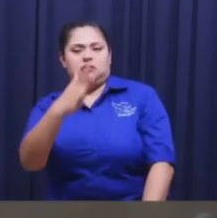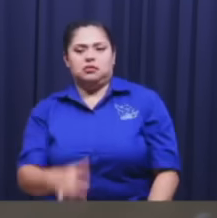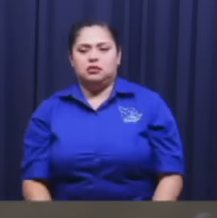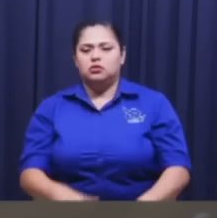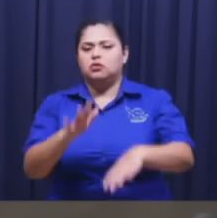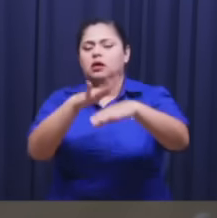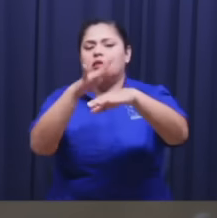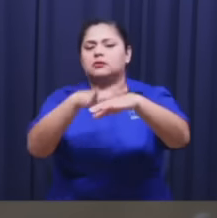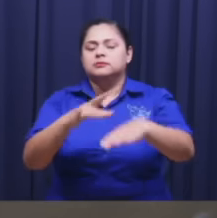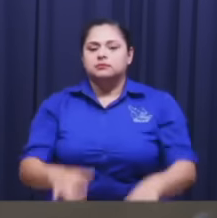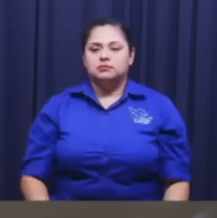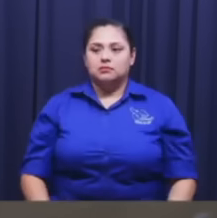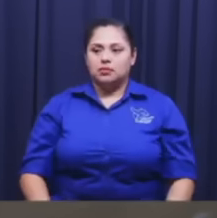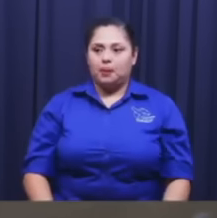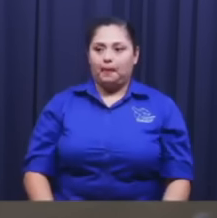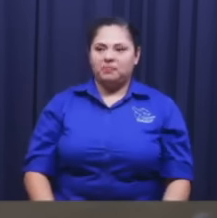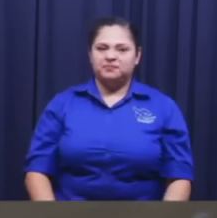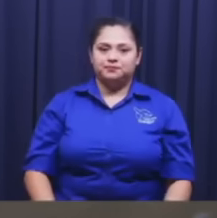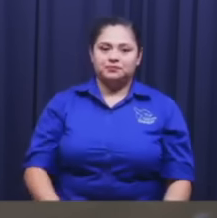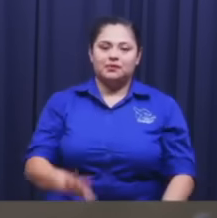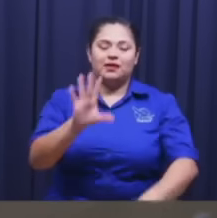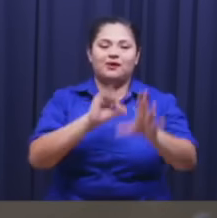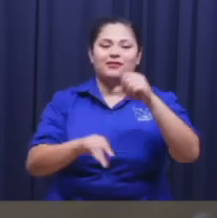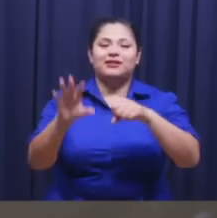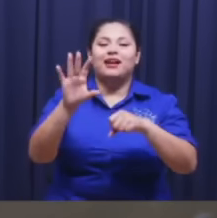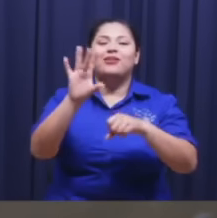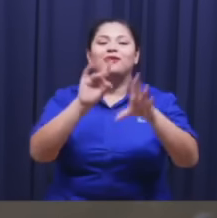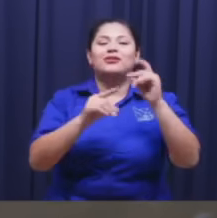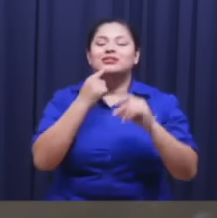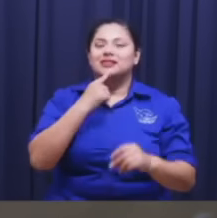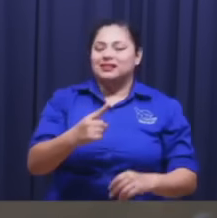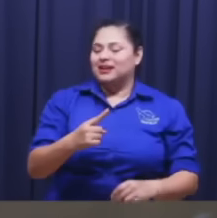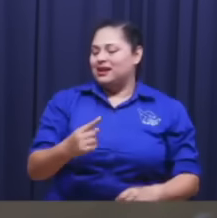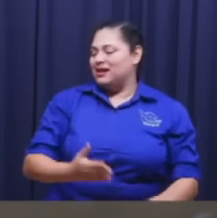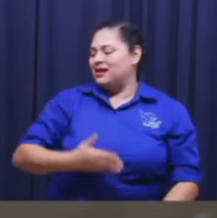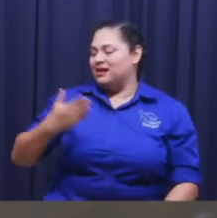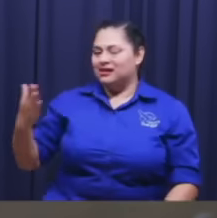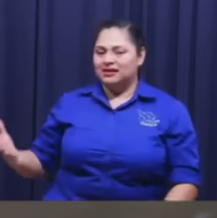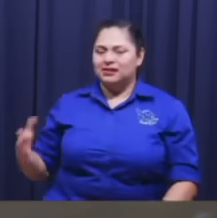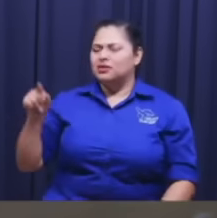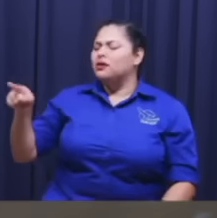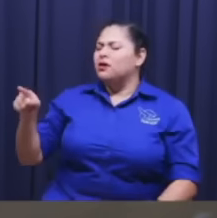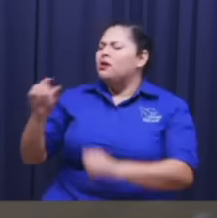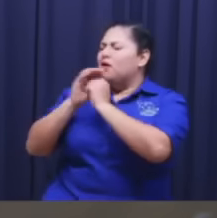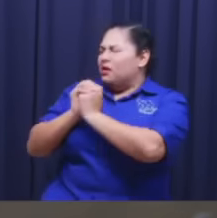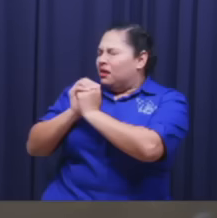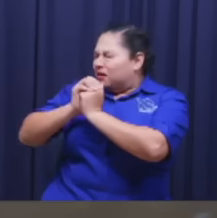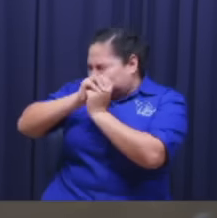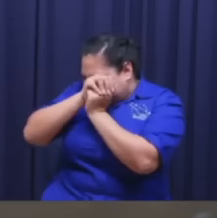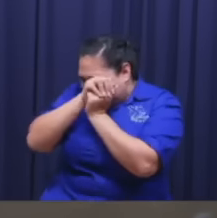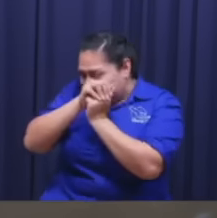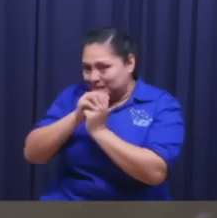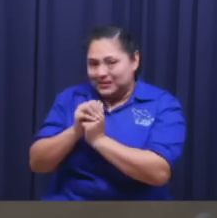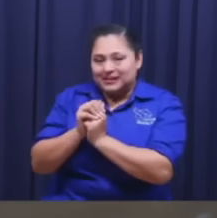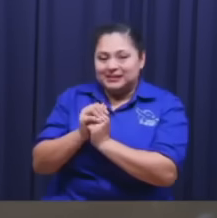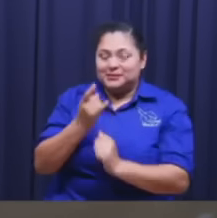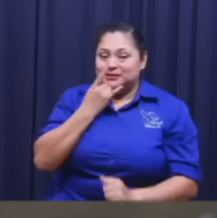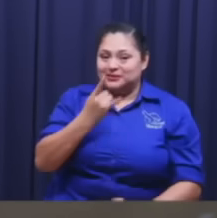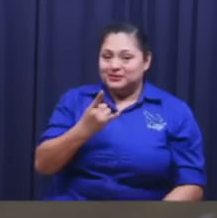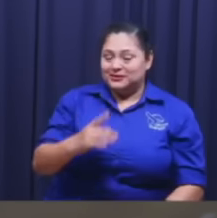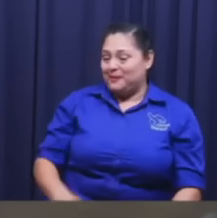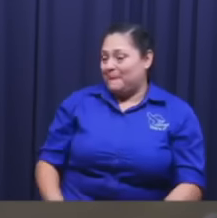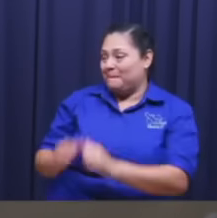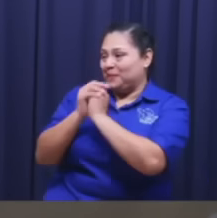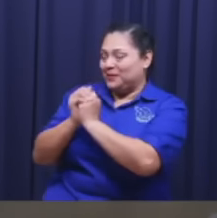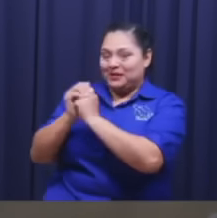vos, ora por mí, echame fuera los demonios y después te los echo yo a vos. Bueno, no los